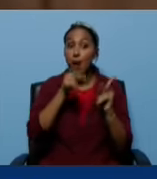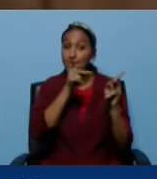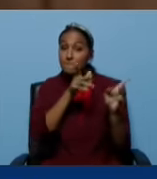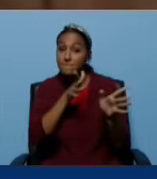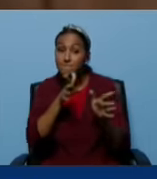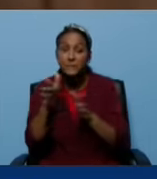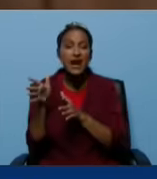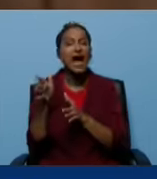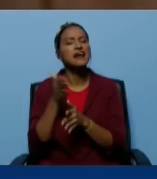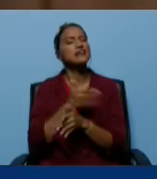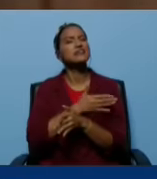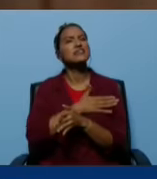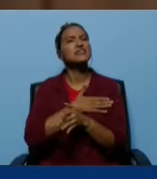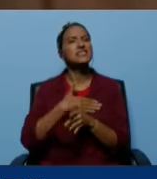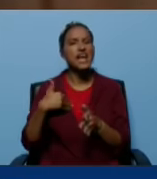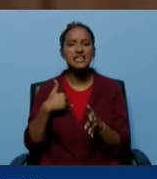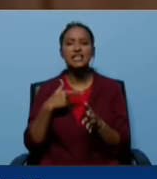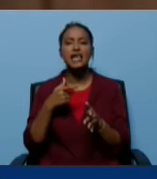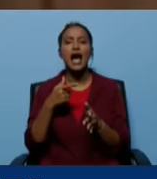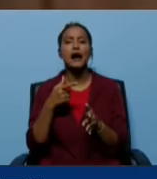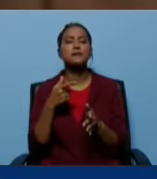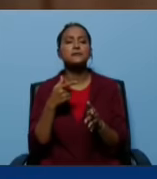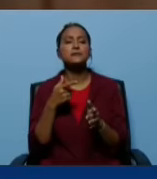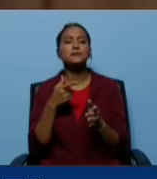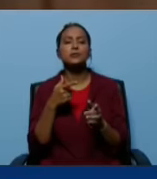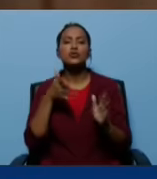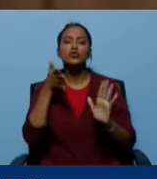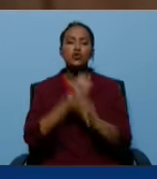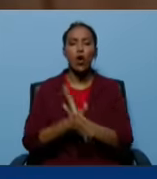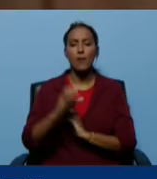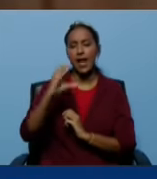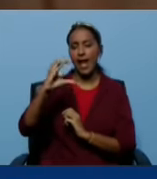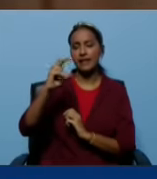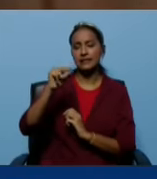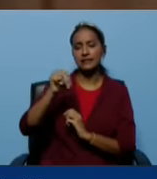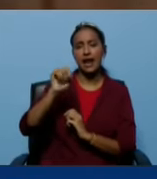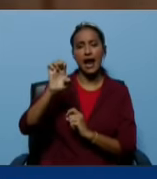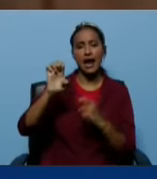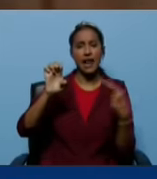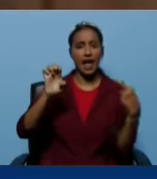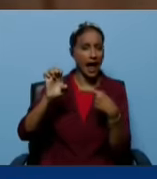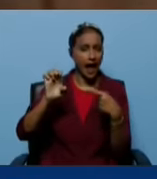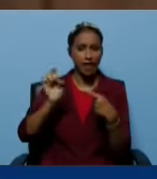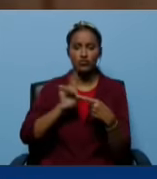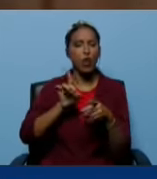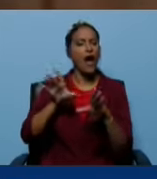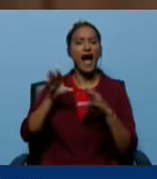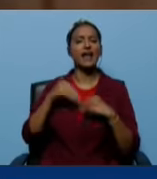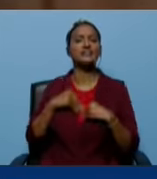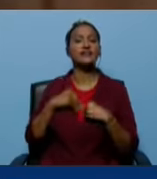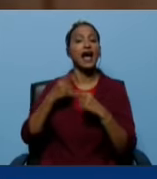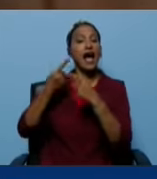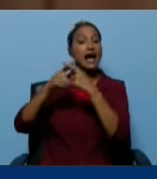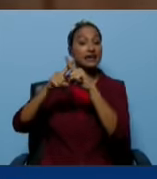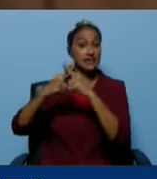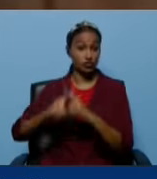era desconocer a la autoridad legítimamente constituida para emitir los resultados, que es el